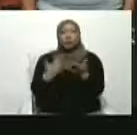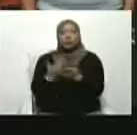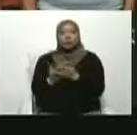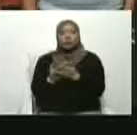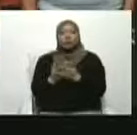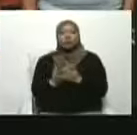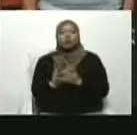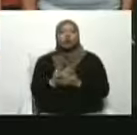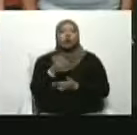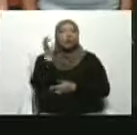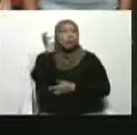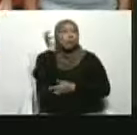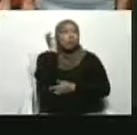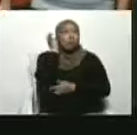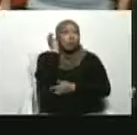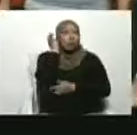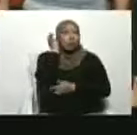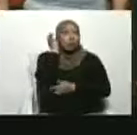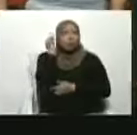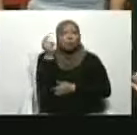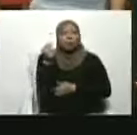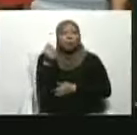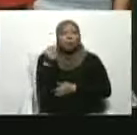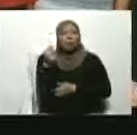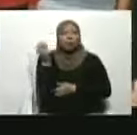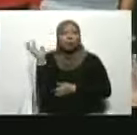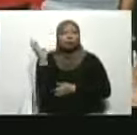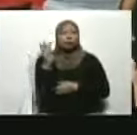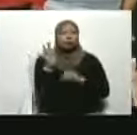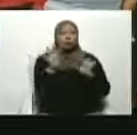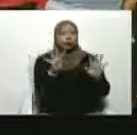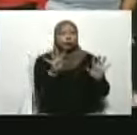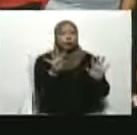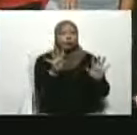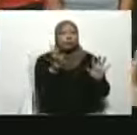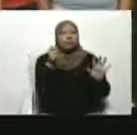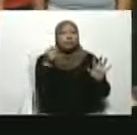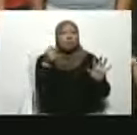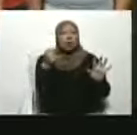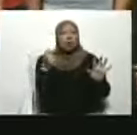que hay pocas mujeres aquí hoy Hay